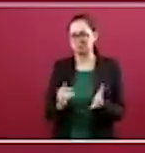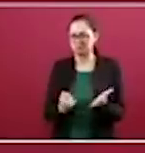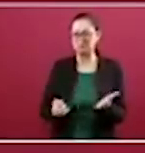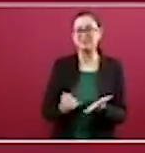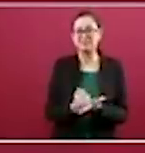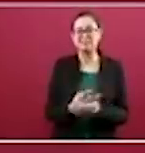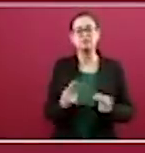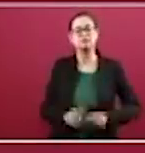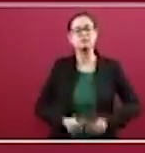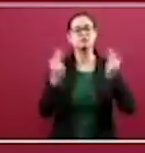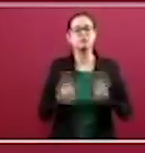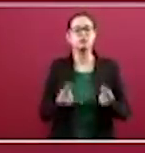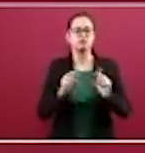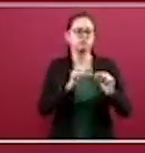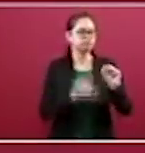Guardia Nacional.